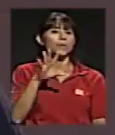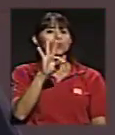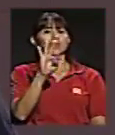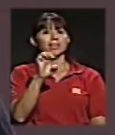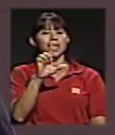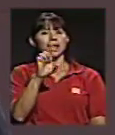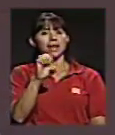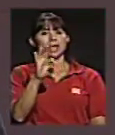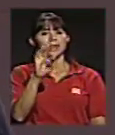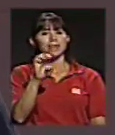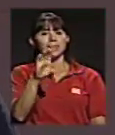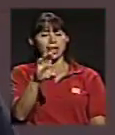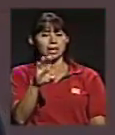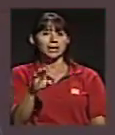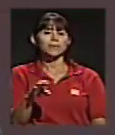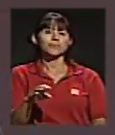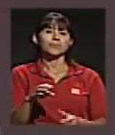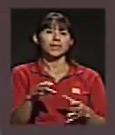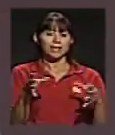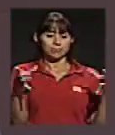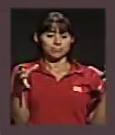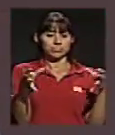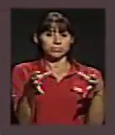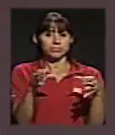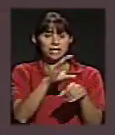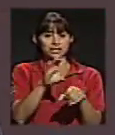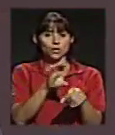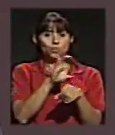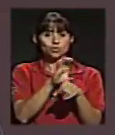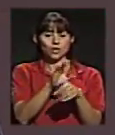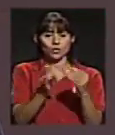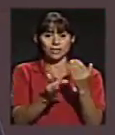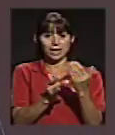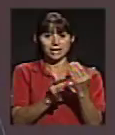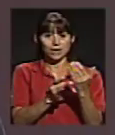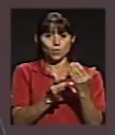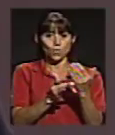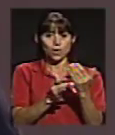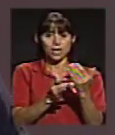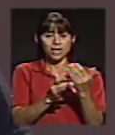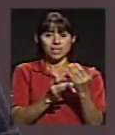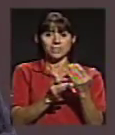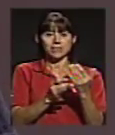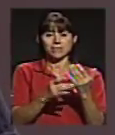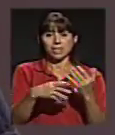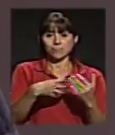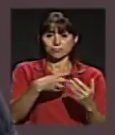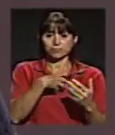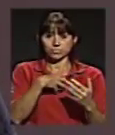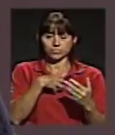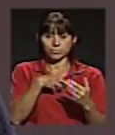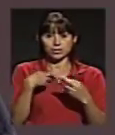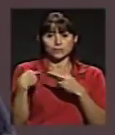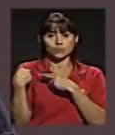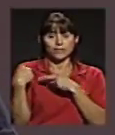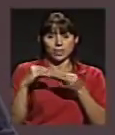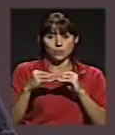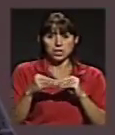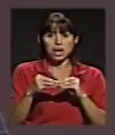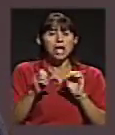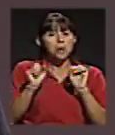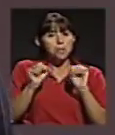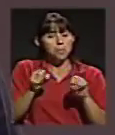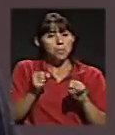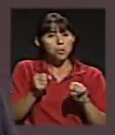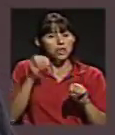digamos, el Consejo Técnico de Portabilidad Numérica, que eran están los operadores, podían opinar, ellos tenían la potestad de opinar y decir,